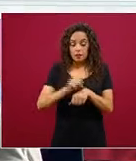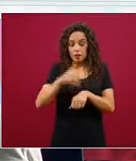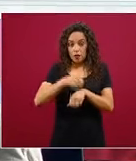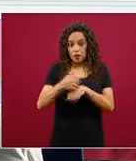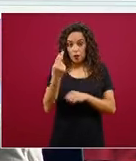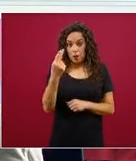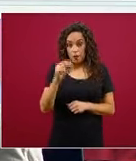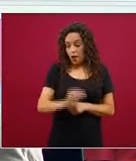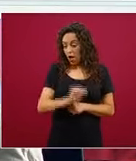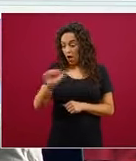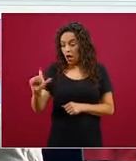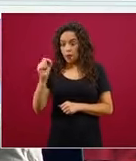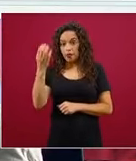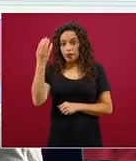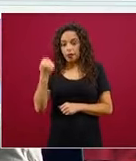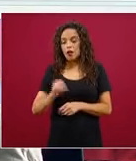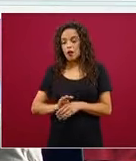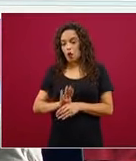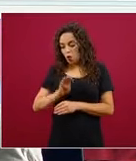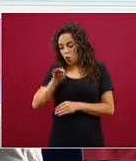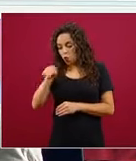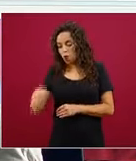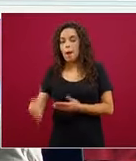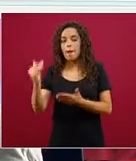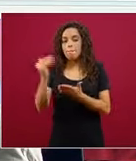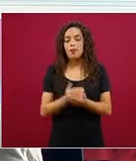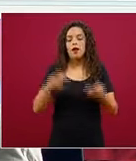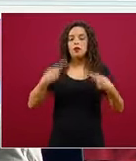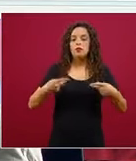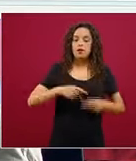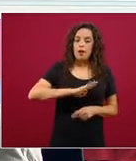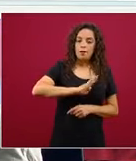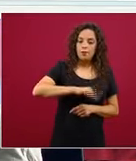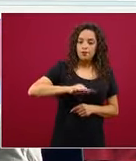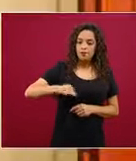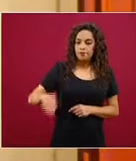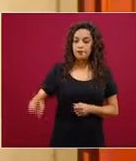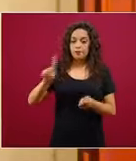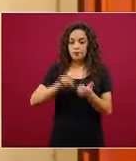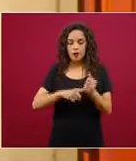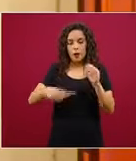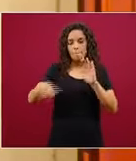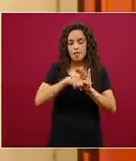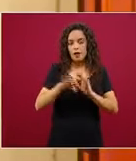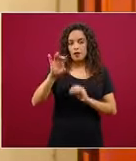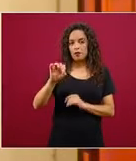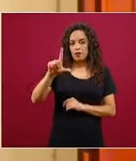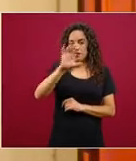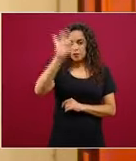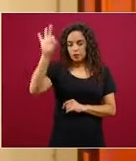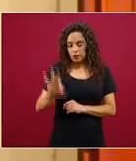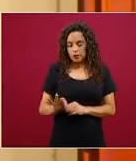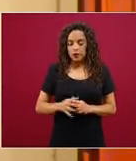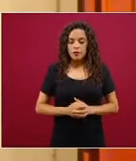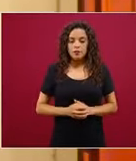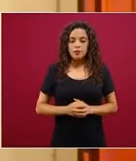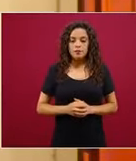hasta la 29 de las defunciones ocurridas en Guerrero, menos 37% las últimas dos semanas.